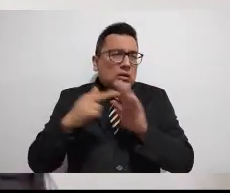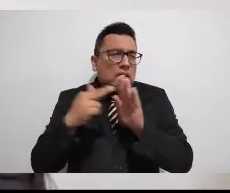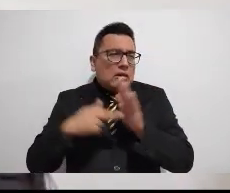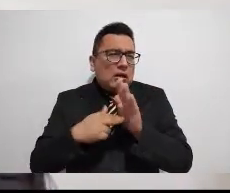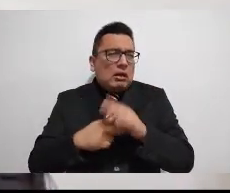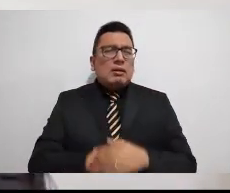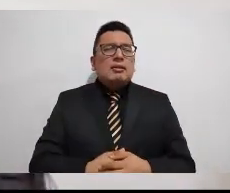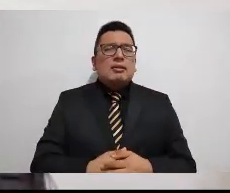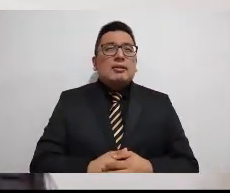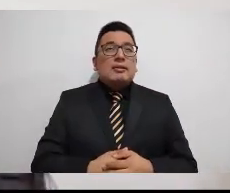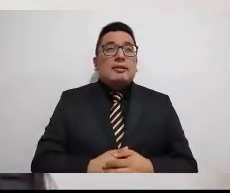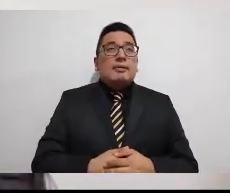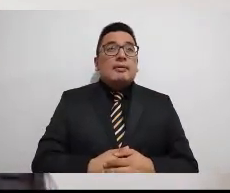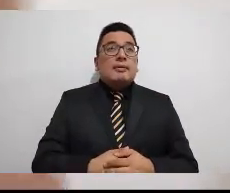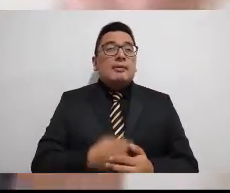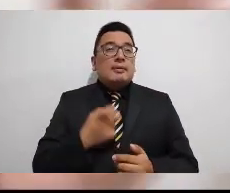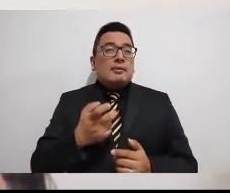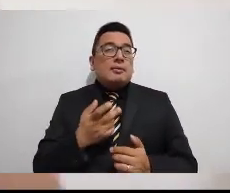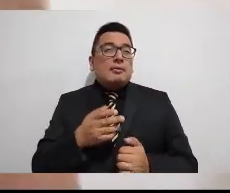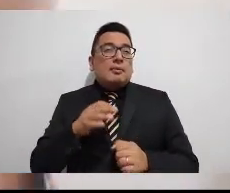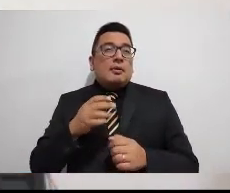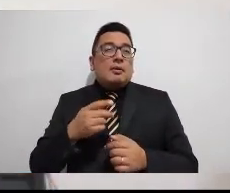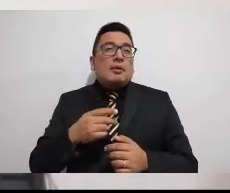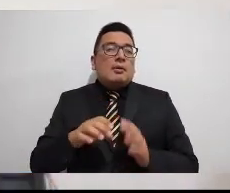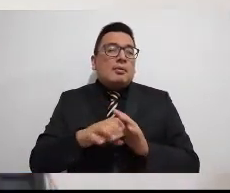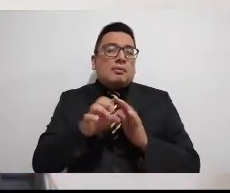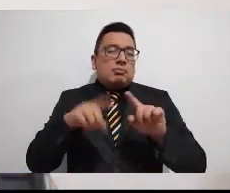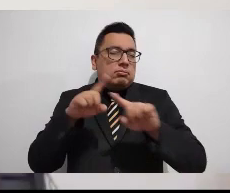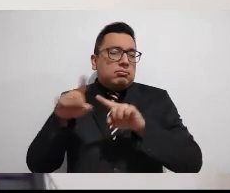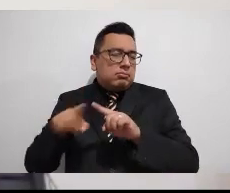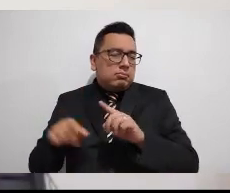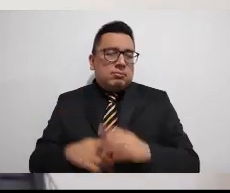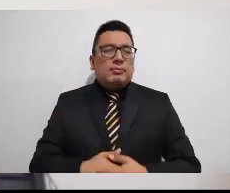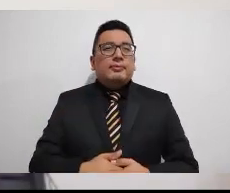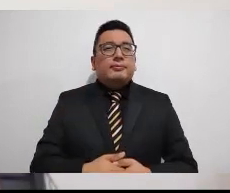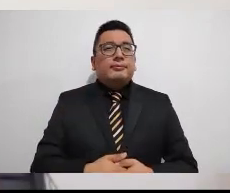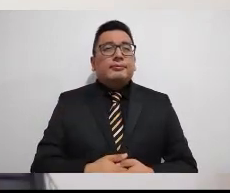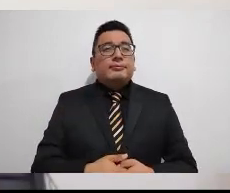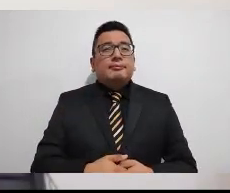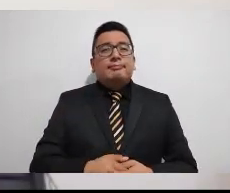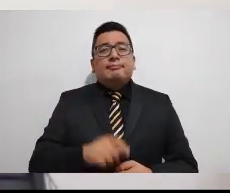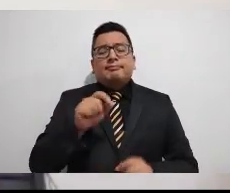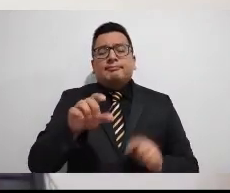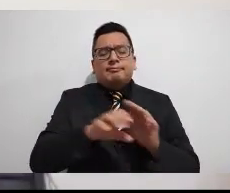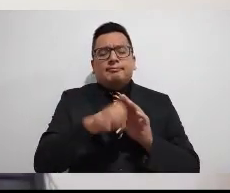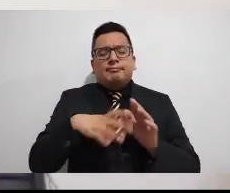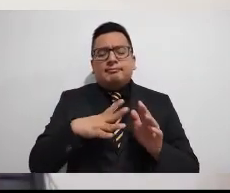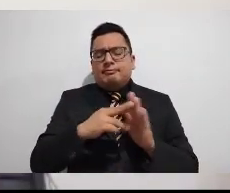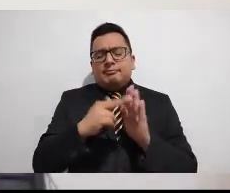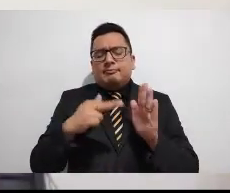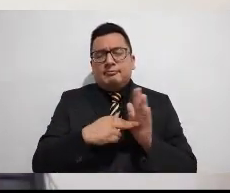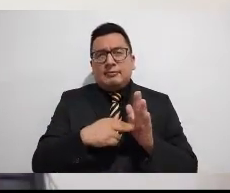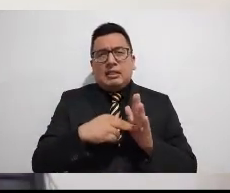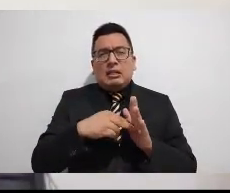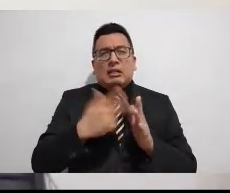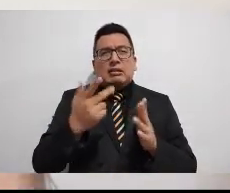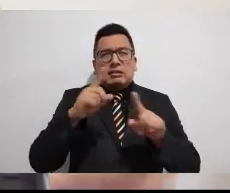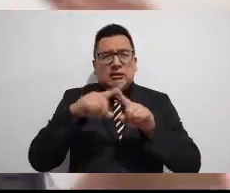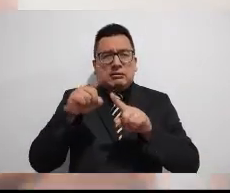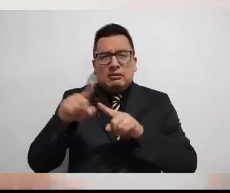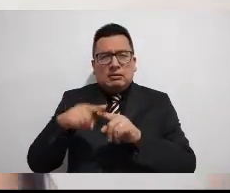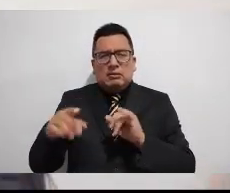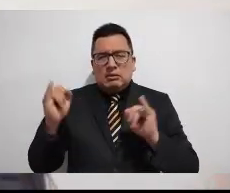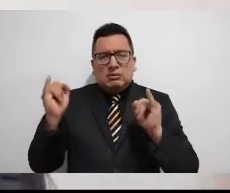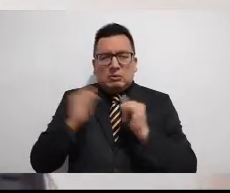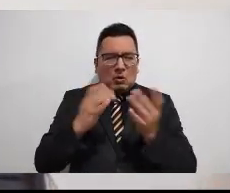Estado mexicano, el Convenio 169 y otros, y además de más normativa que han surgido en